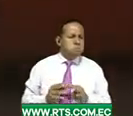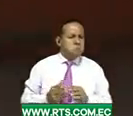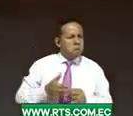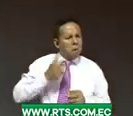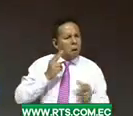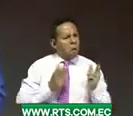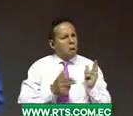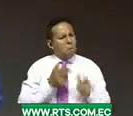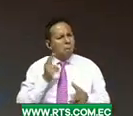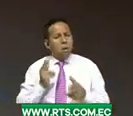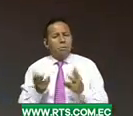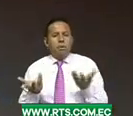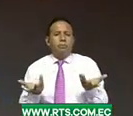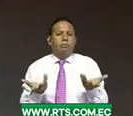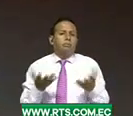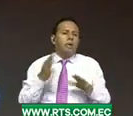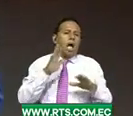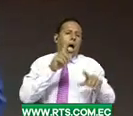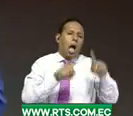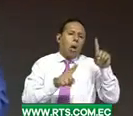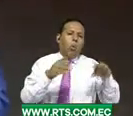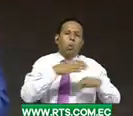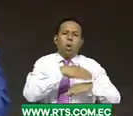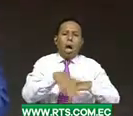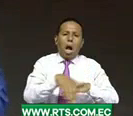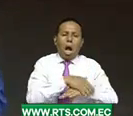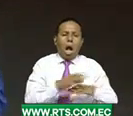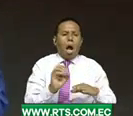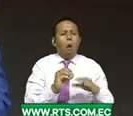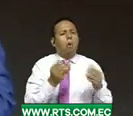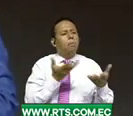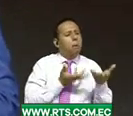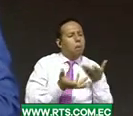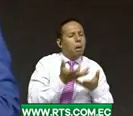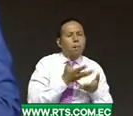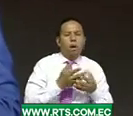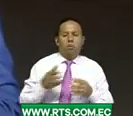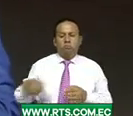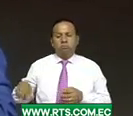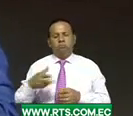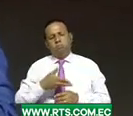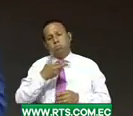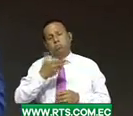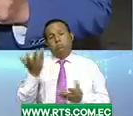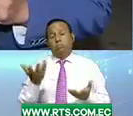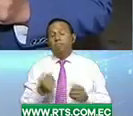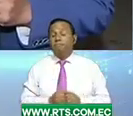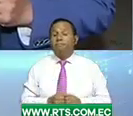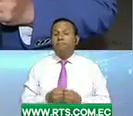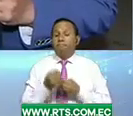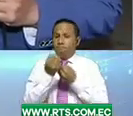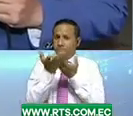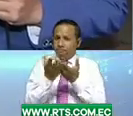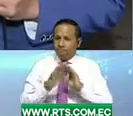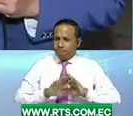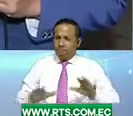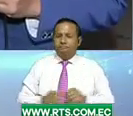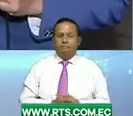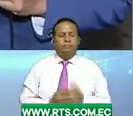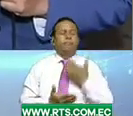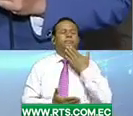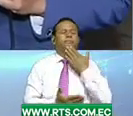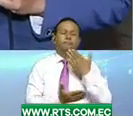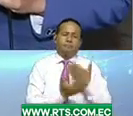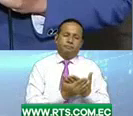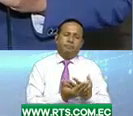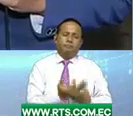a varios ciudadanos quienes se encuentran parados o caminando en las esquinas. Adelante, Anali, buenas noches. Gracias, Charlie, gracias